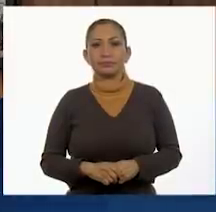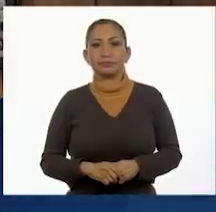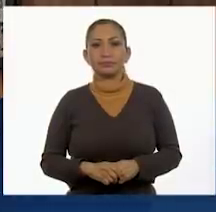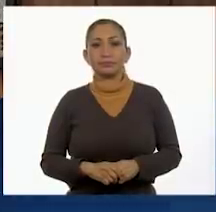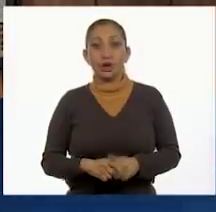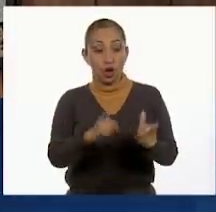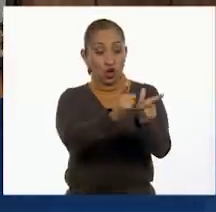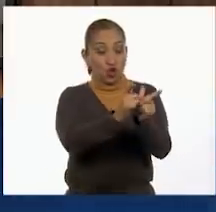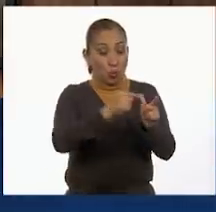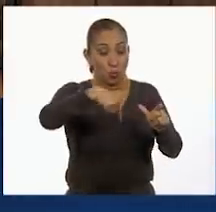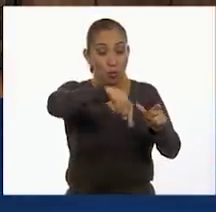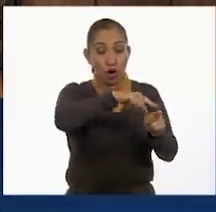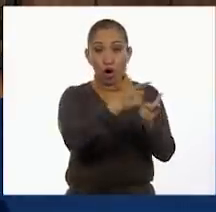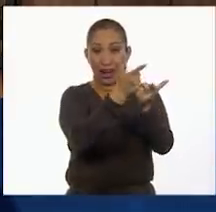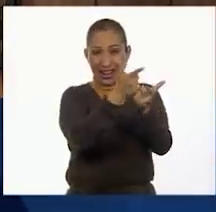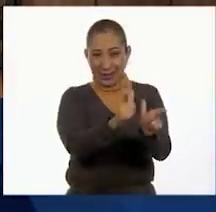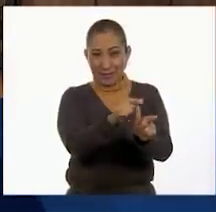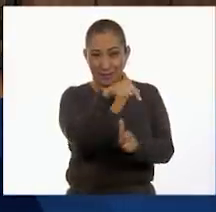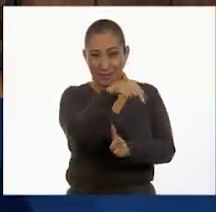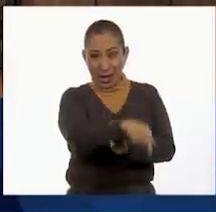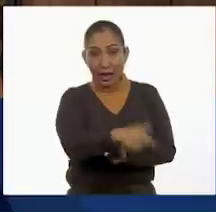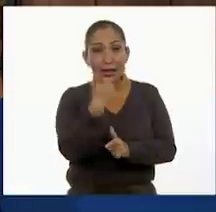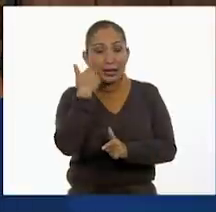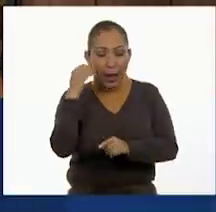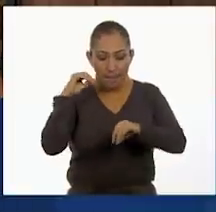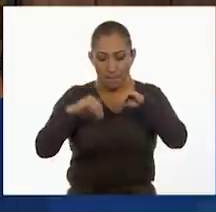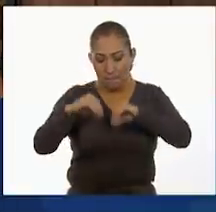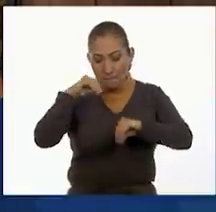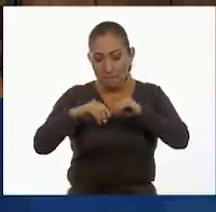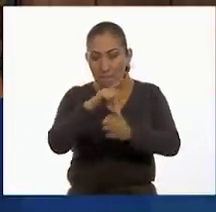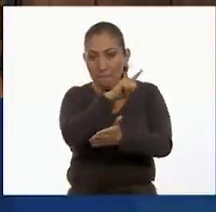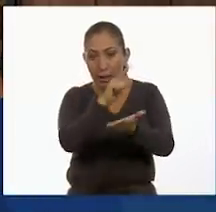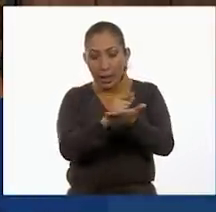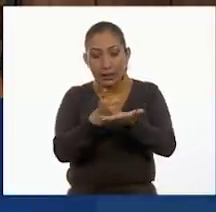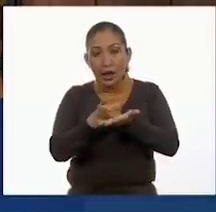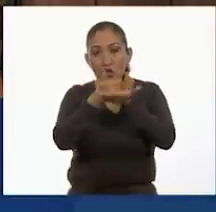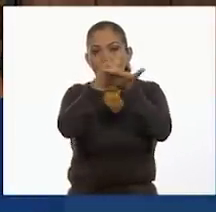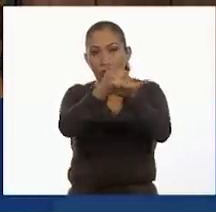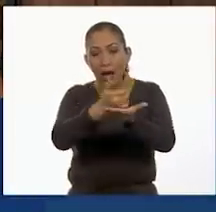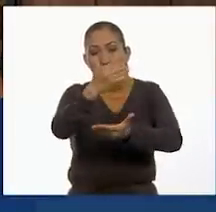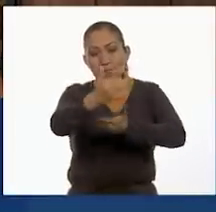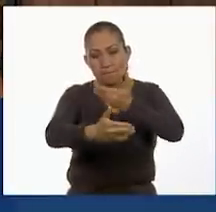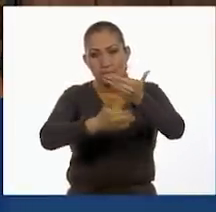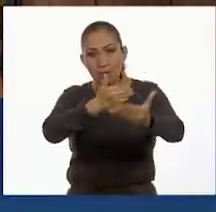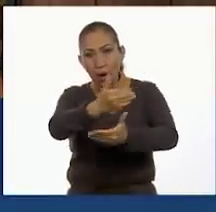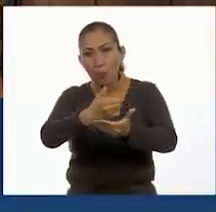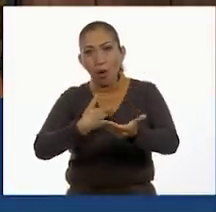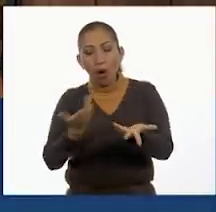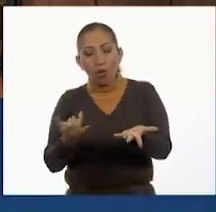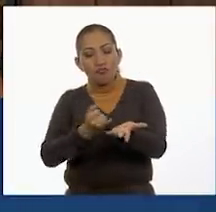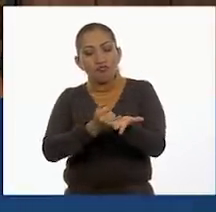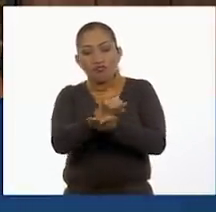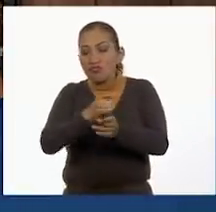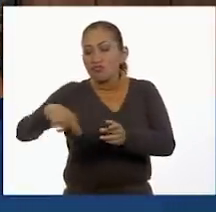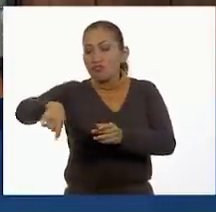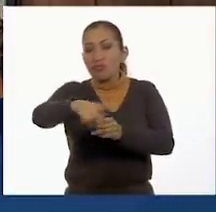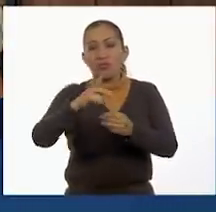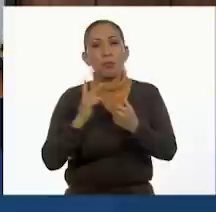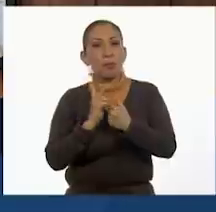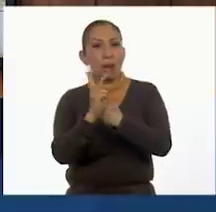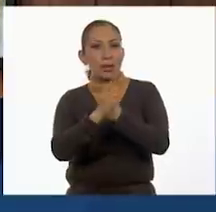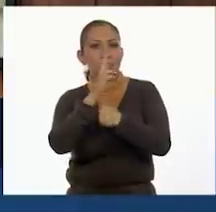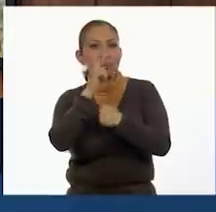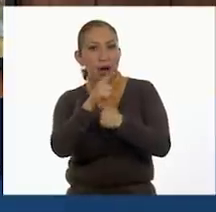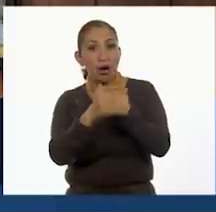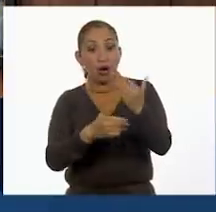Los liberales participaron en la elaboración de leyes que ayudaron a desarrollar la democracia en el país. Sus